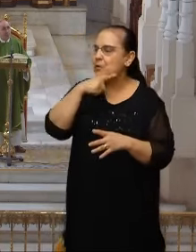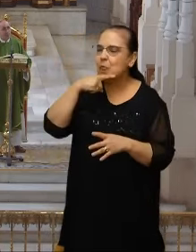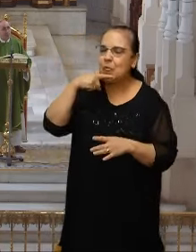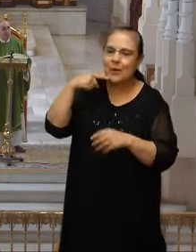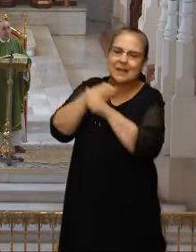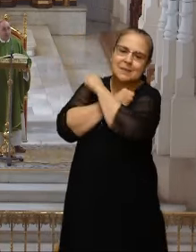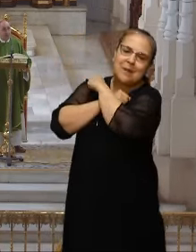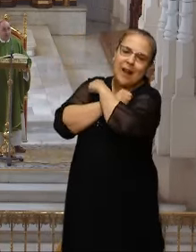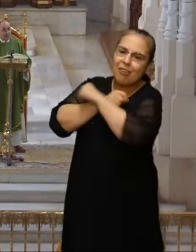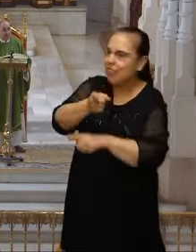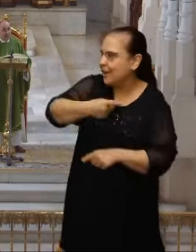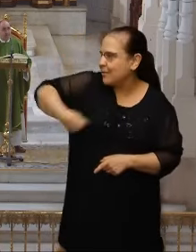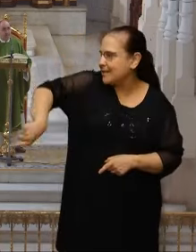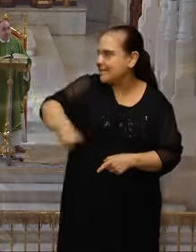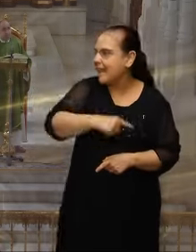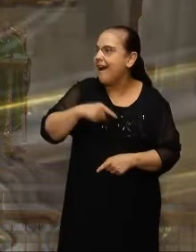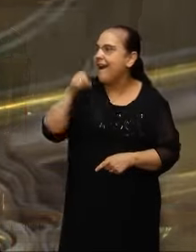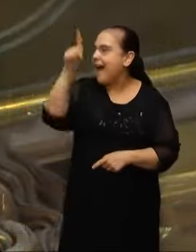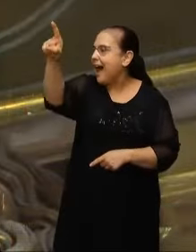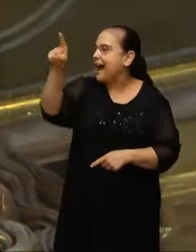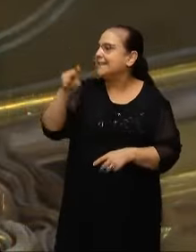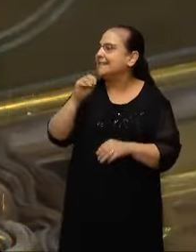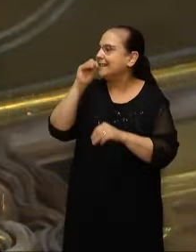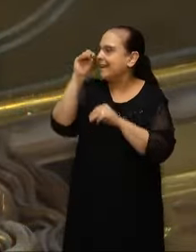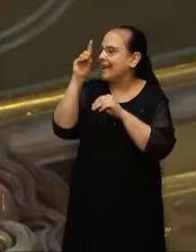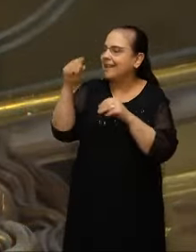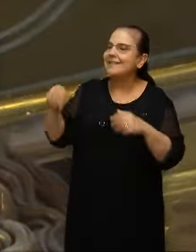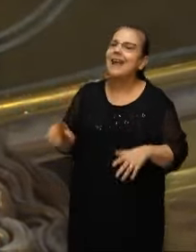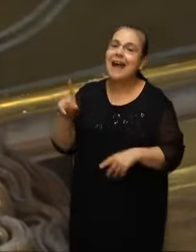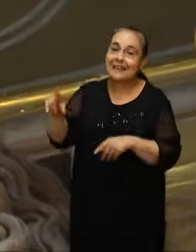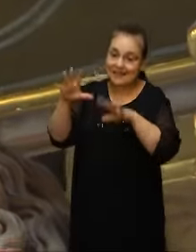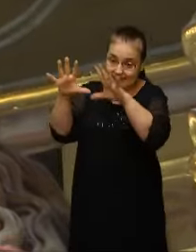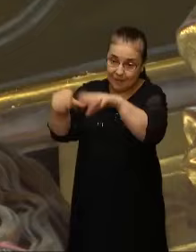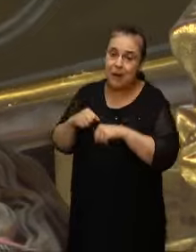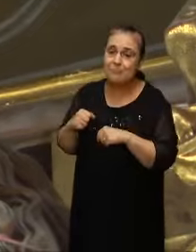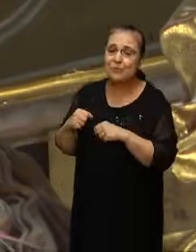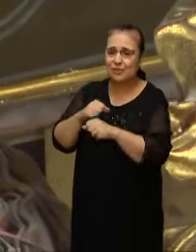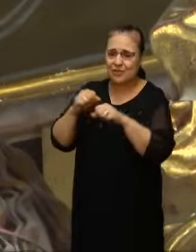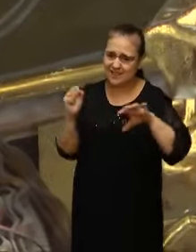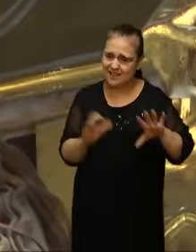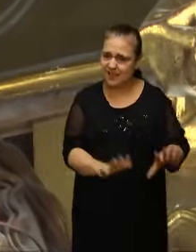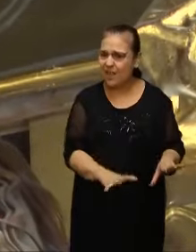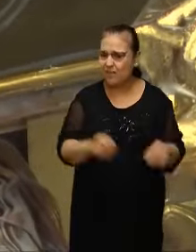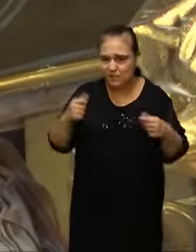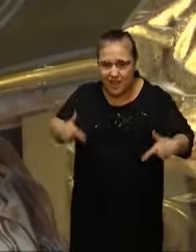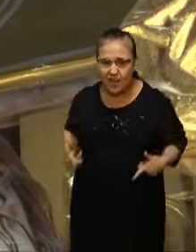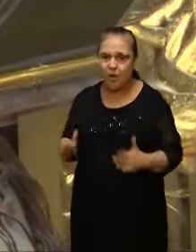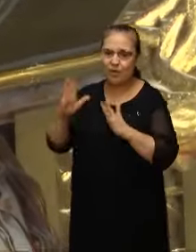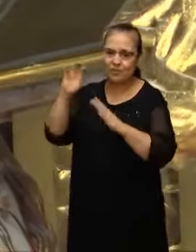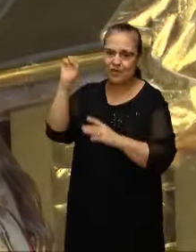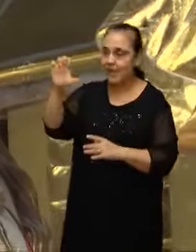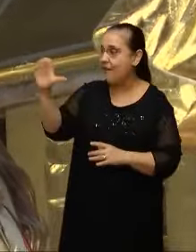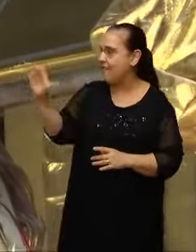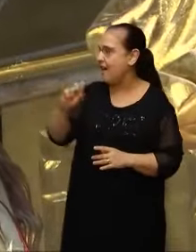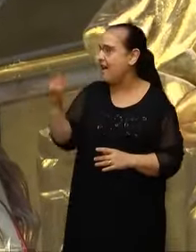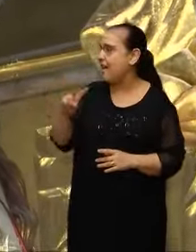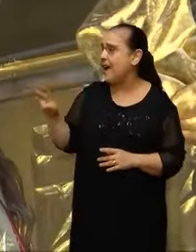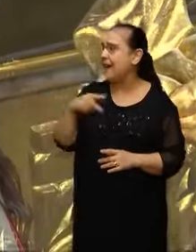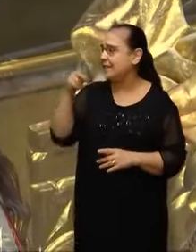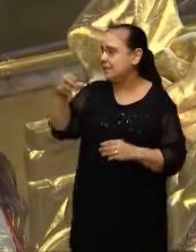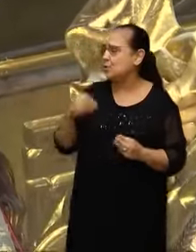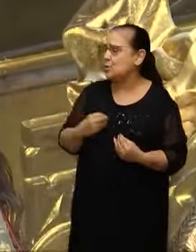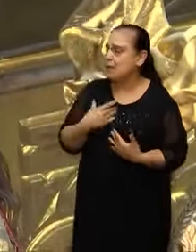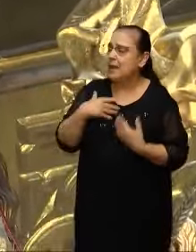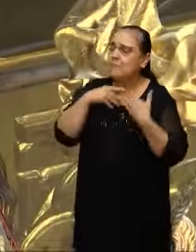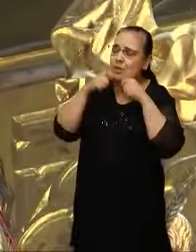vida dulzura y Esperanza nuestra Dios te salve a ti llamamos los desterrados hijos de a